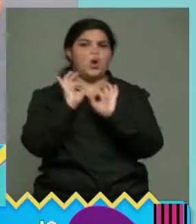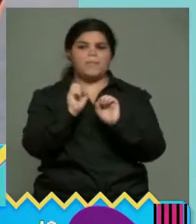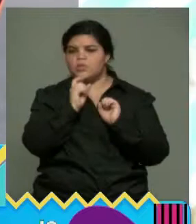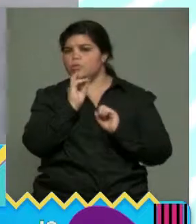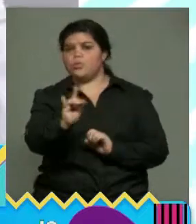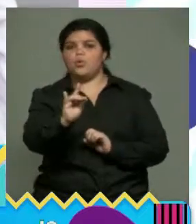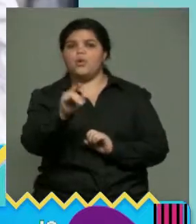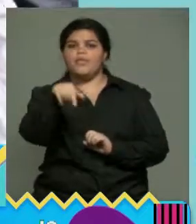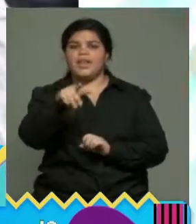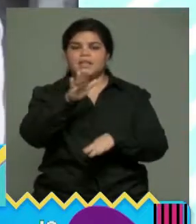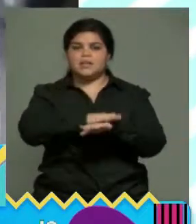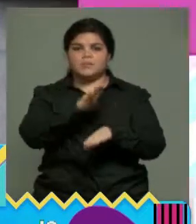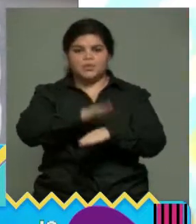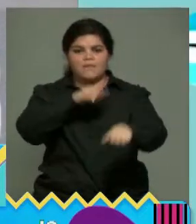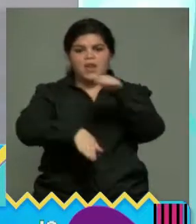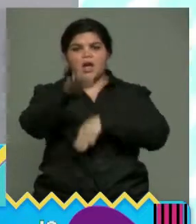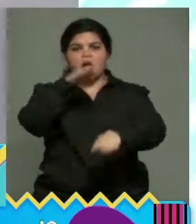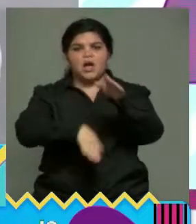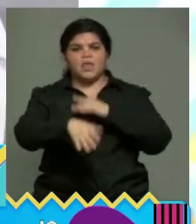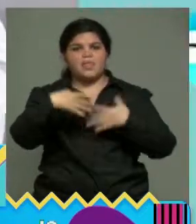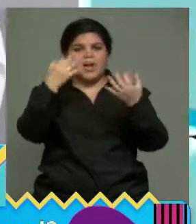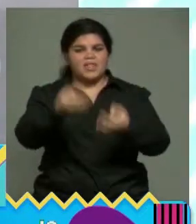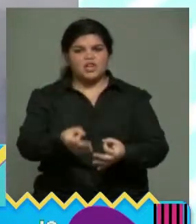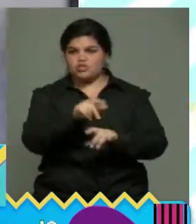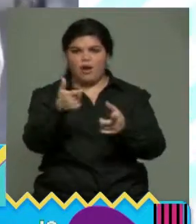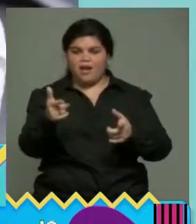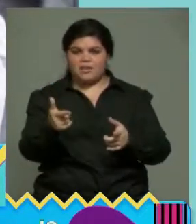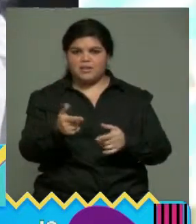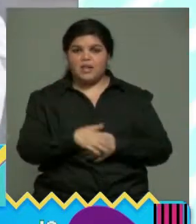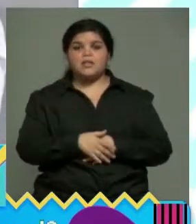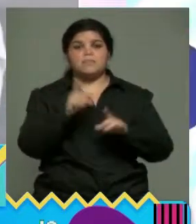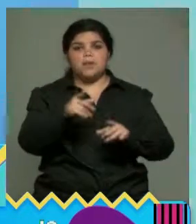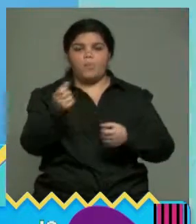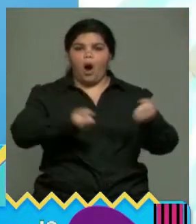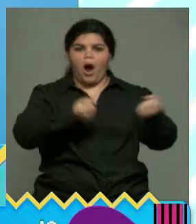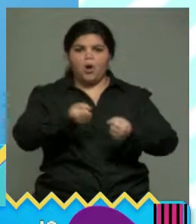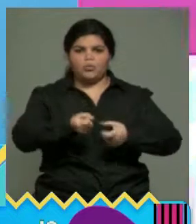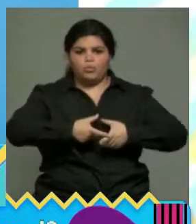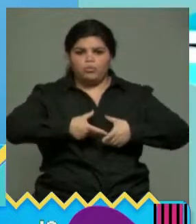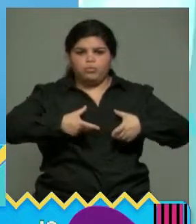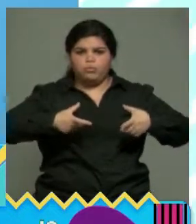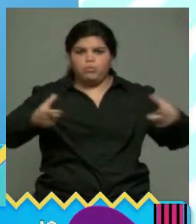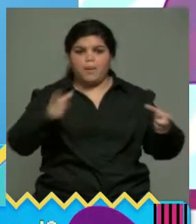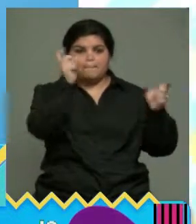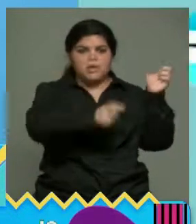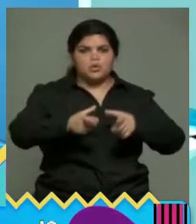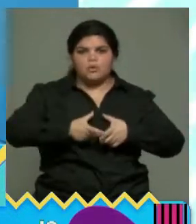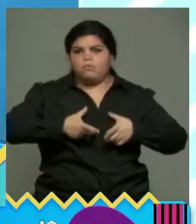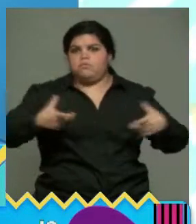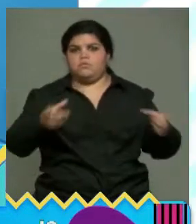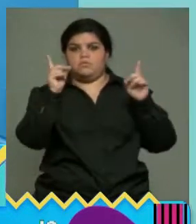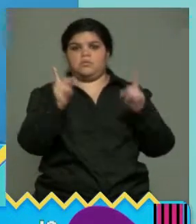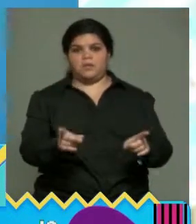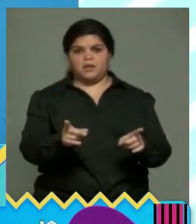de la seguridad vial en sus jurisdicciones. Y con el crecimiento del parque automotor y de la población, la verdad que los